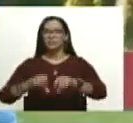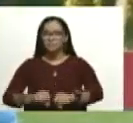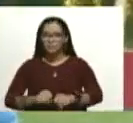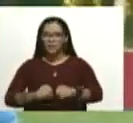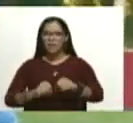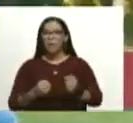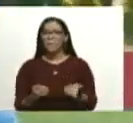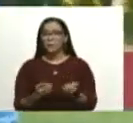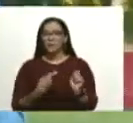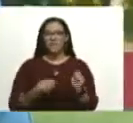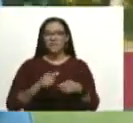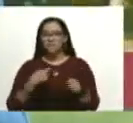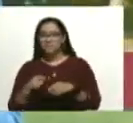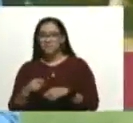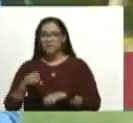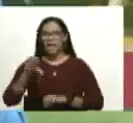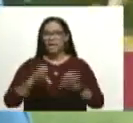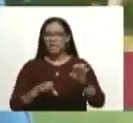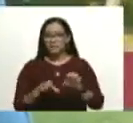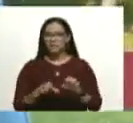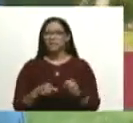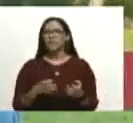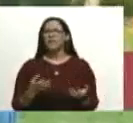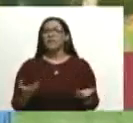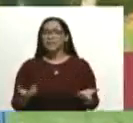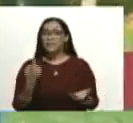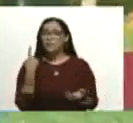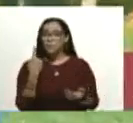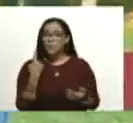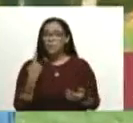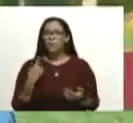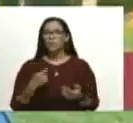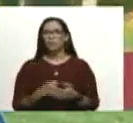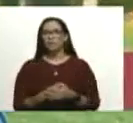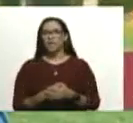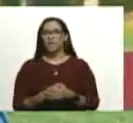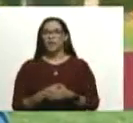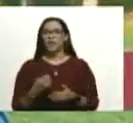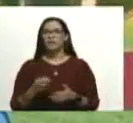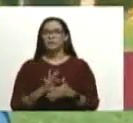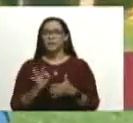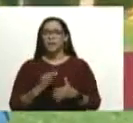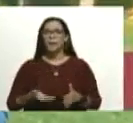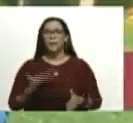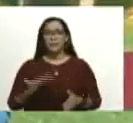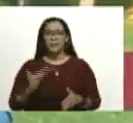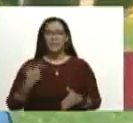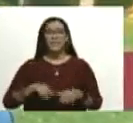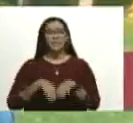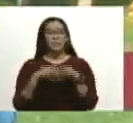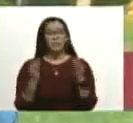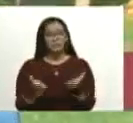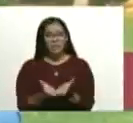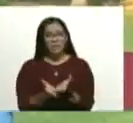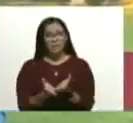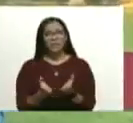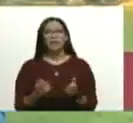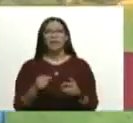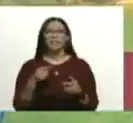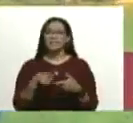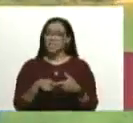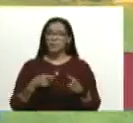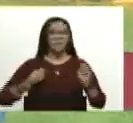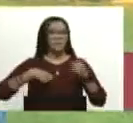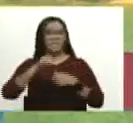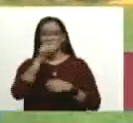del tráfico de fauna silvestre, que es uno de los flagelos más importantes que existe a nivel mundial. Así como el tráfico de